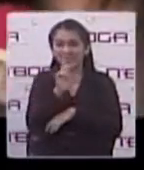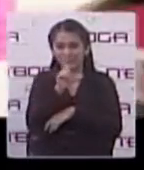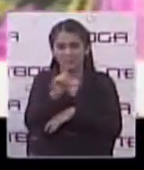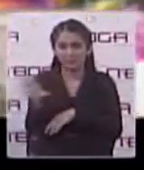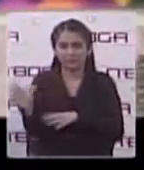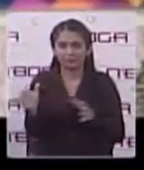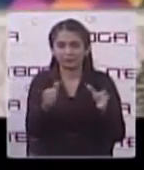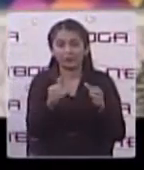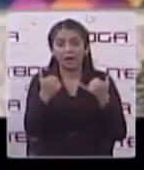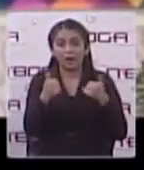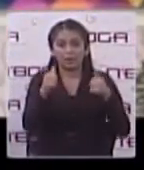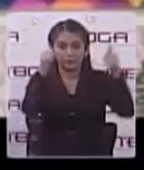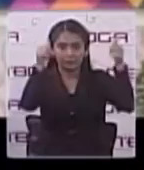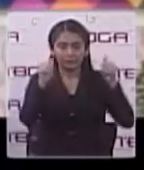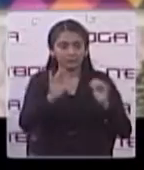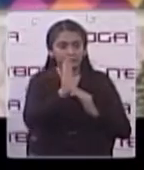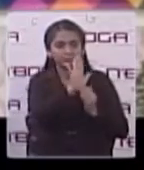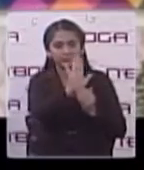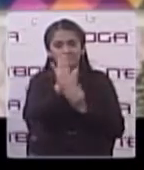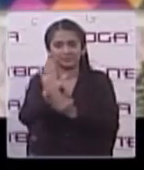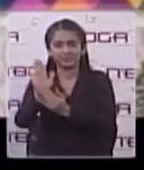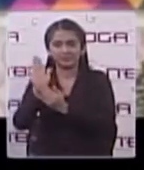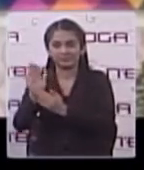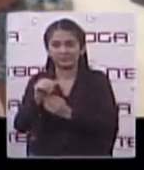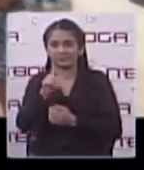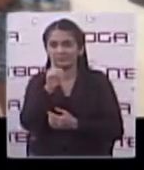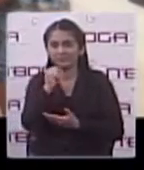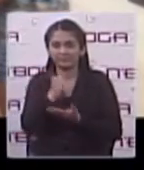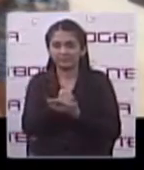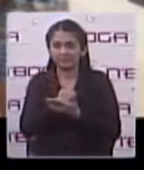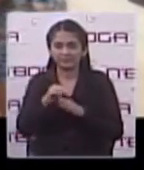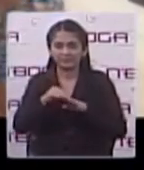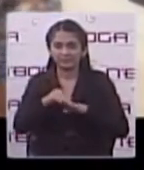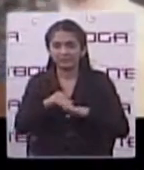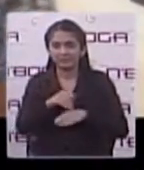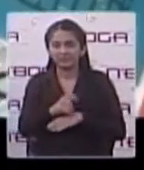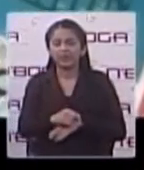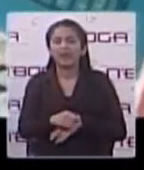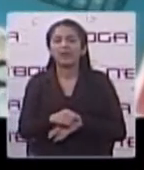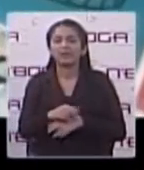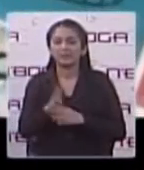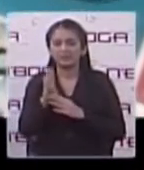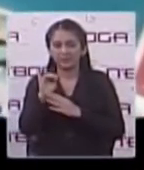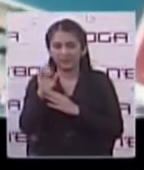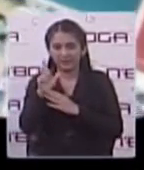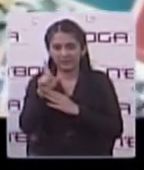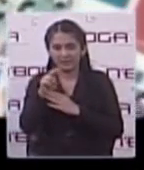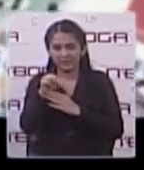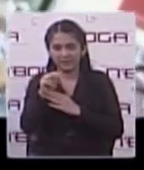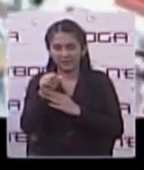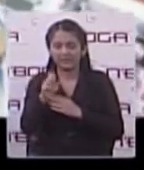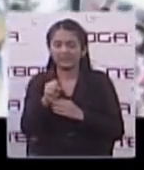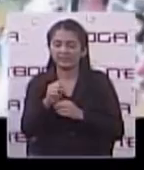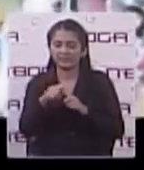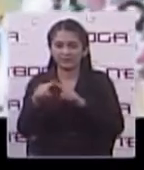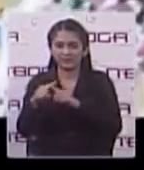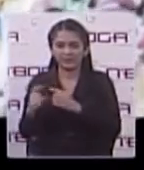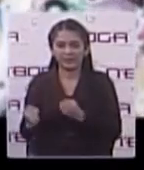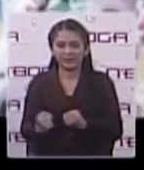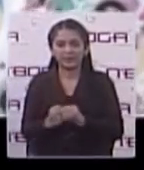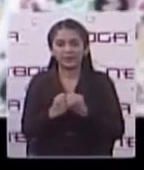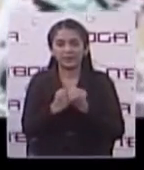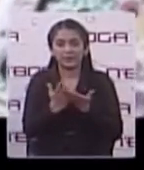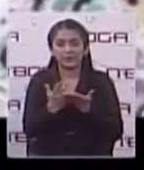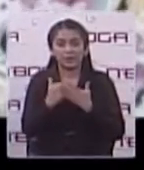acá. Este evento cuenta con el aval del Comité Internacional de Coordinación Bienales y se realiza con el objetivo de dar mayor visibilidad